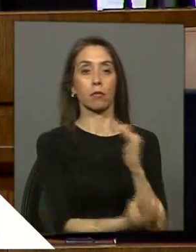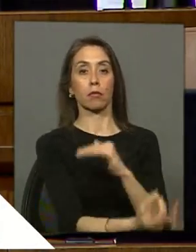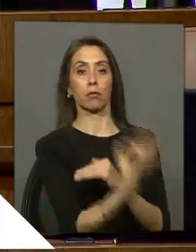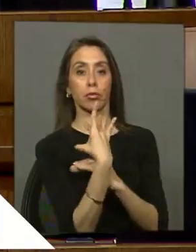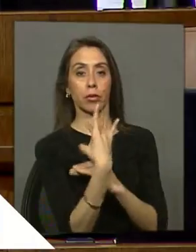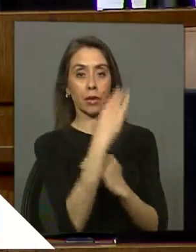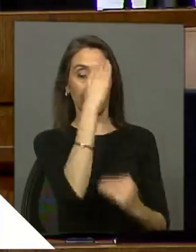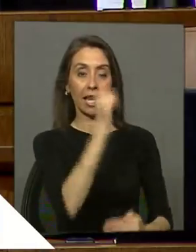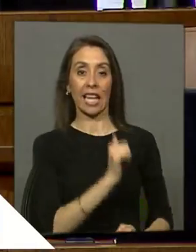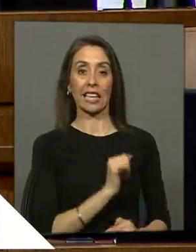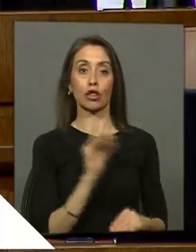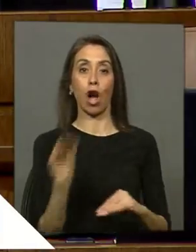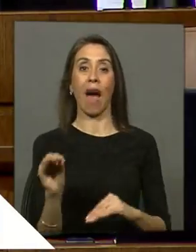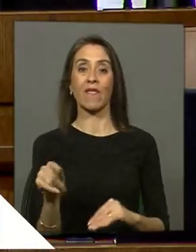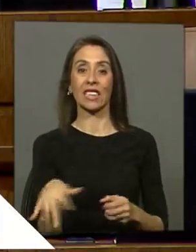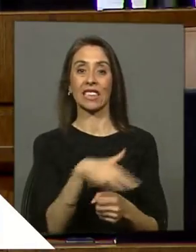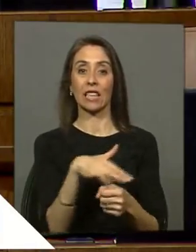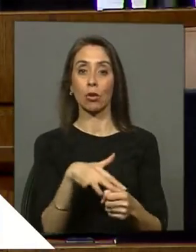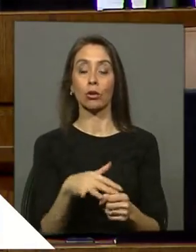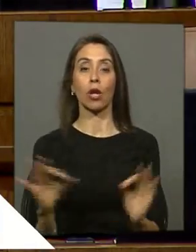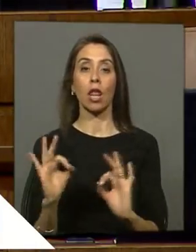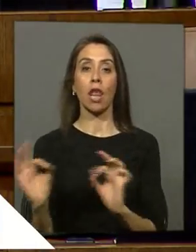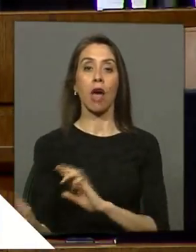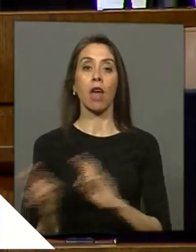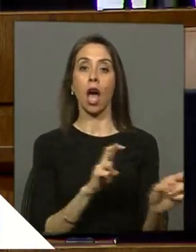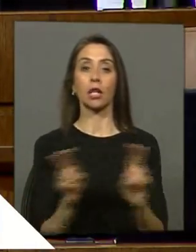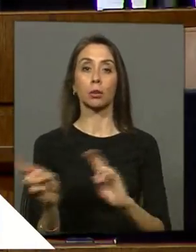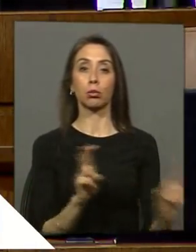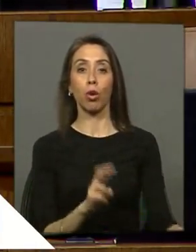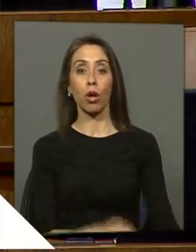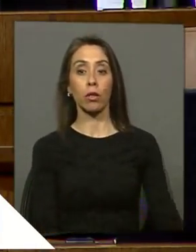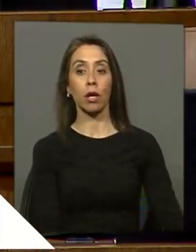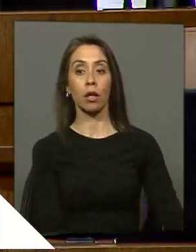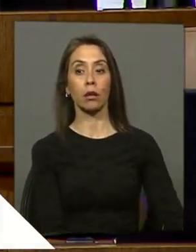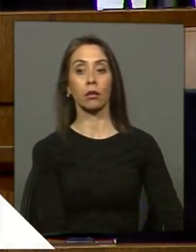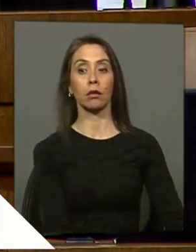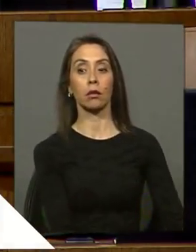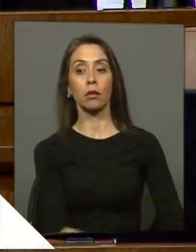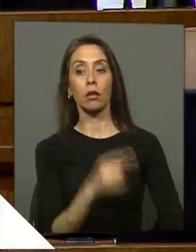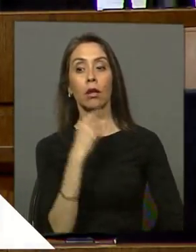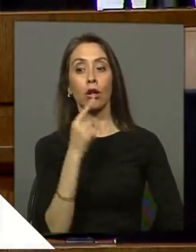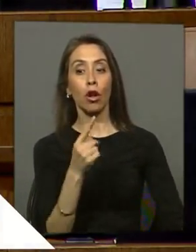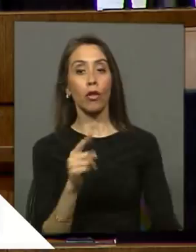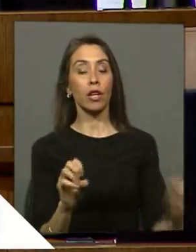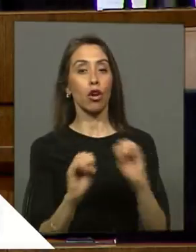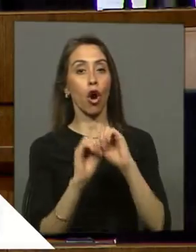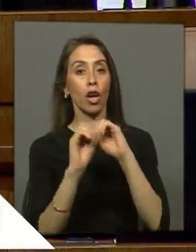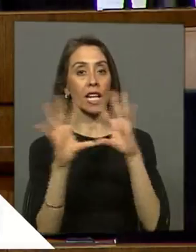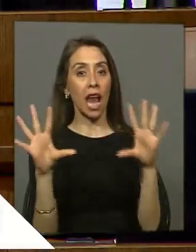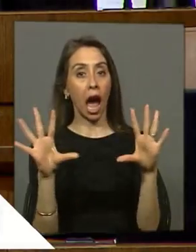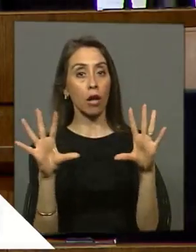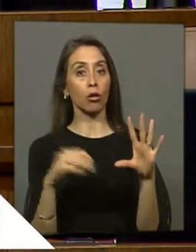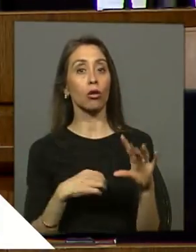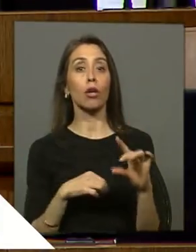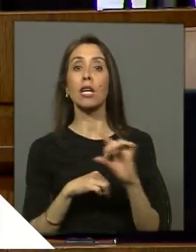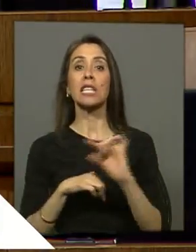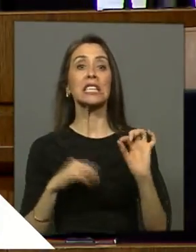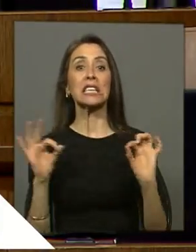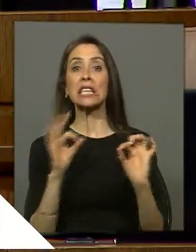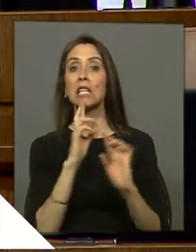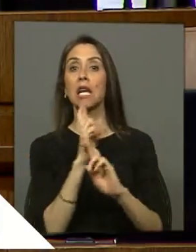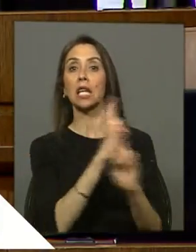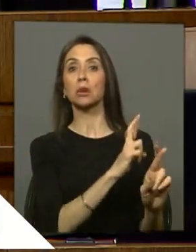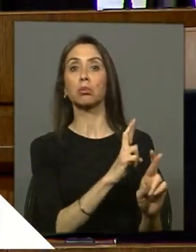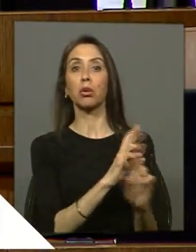de estas situaciones no hubo respuestas quiero dejarlo claramente explícito aquí no hubo respuesta